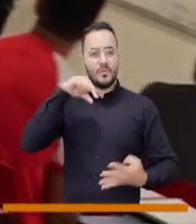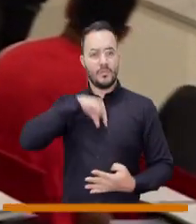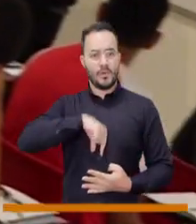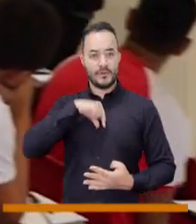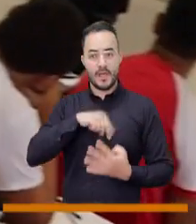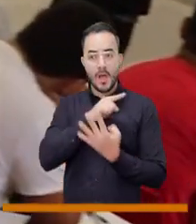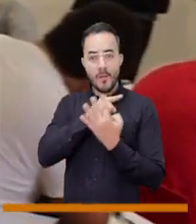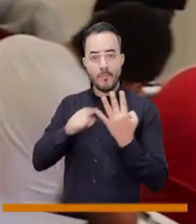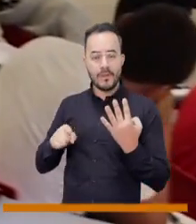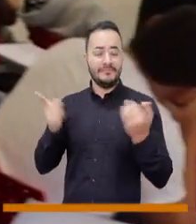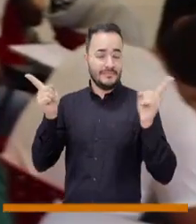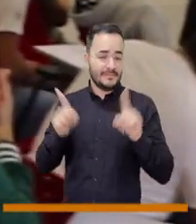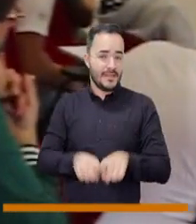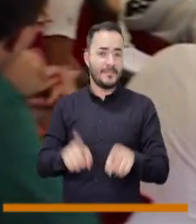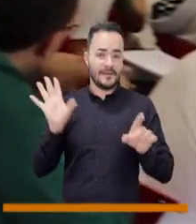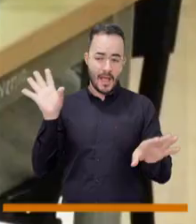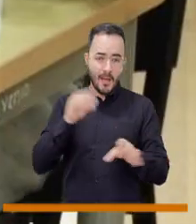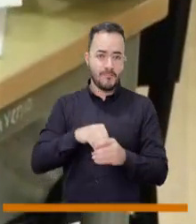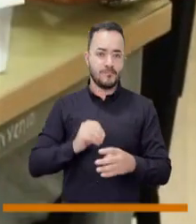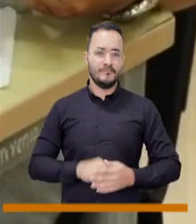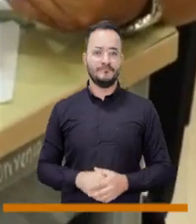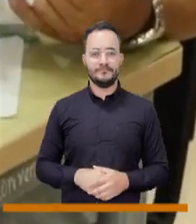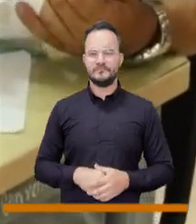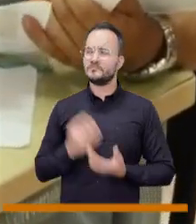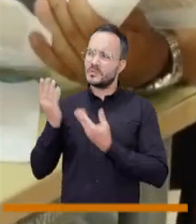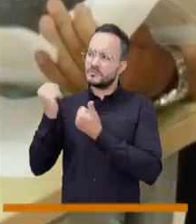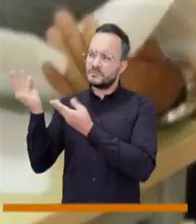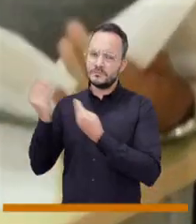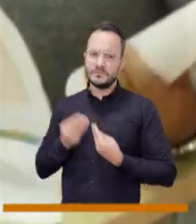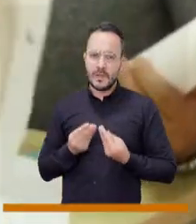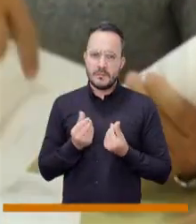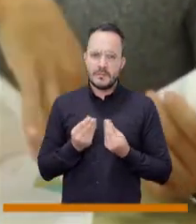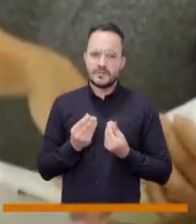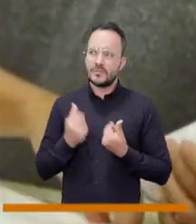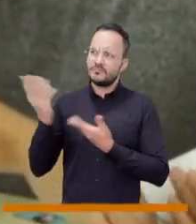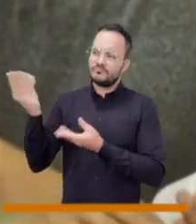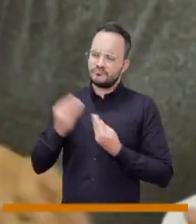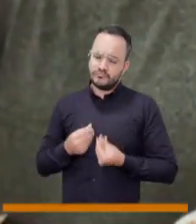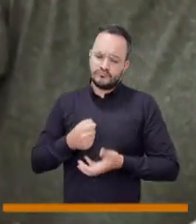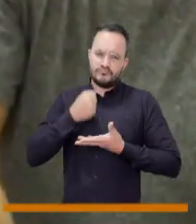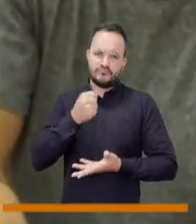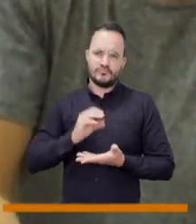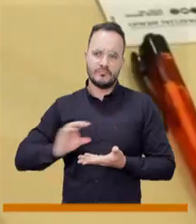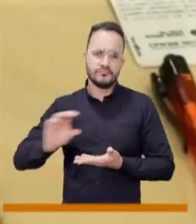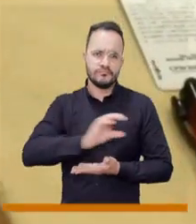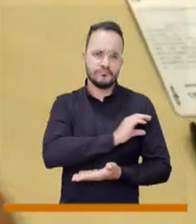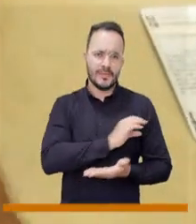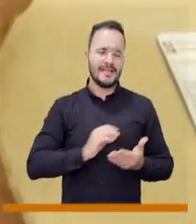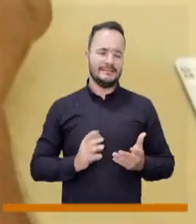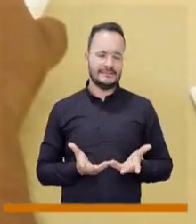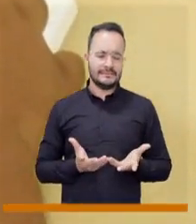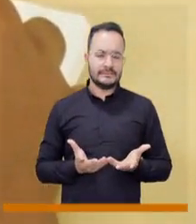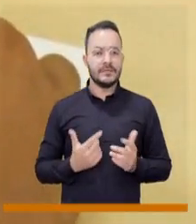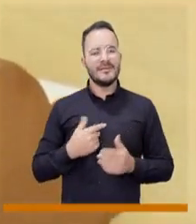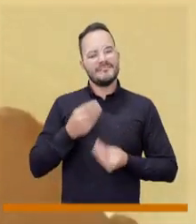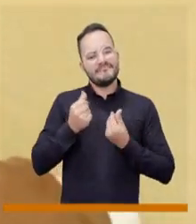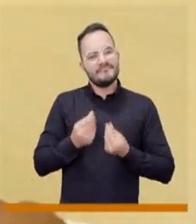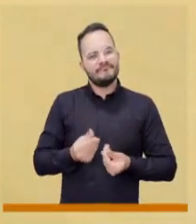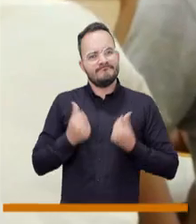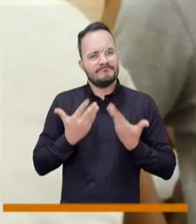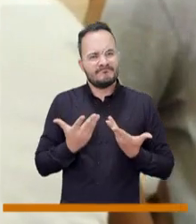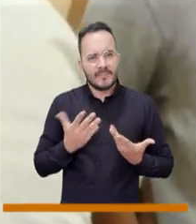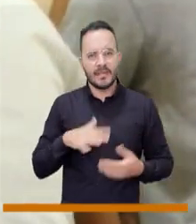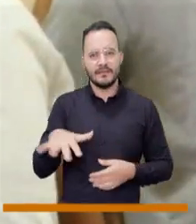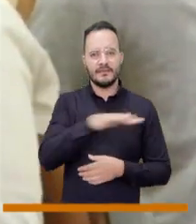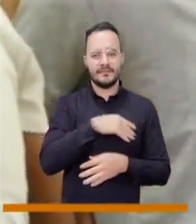Politécnico Jaime Isaza Cadavid. Entonces yo creo que más que decir que sí es una transferencia al presupuesto de esta administración, es un presupuesto